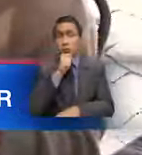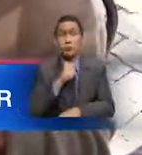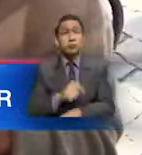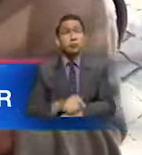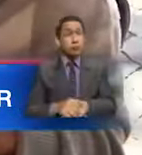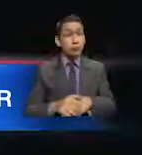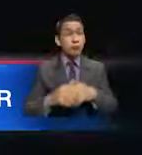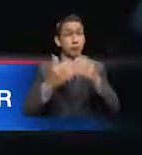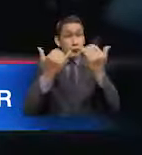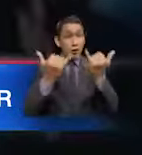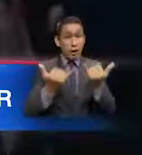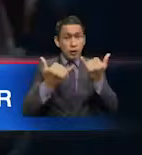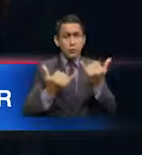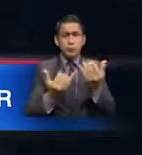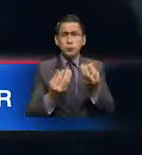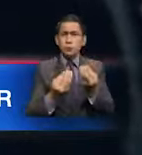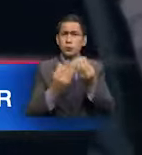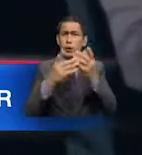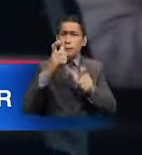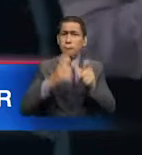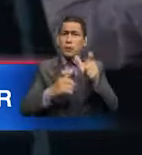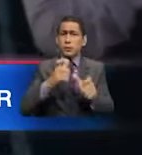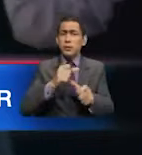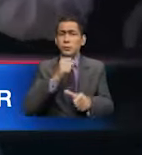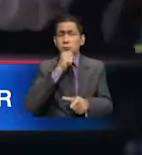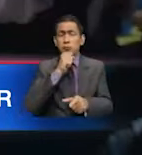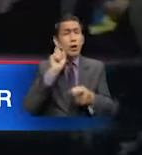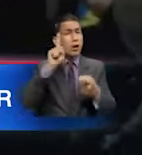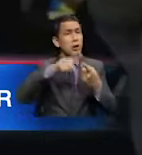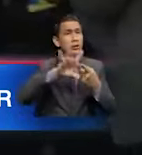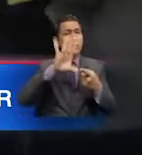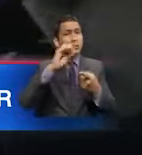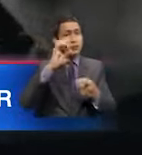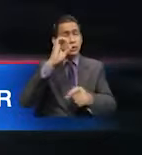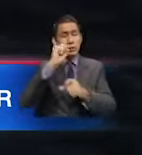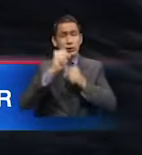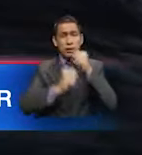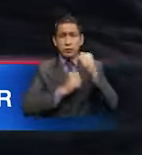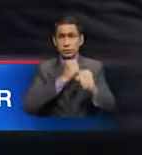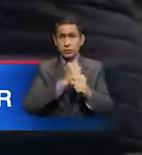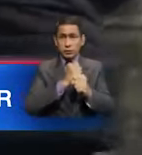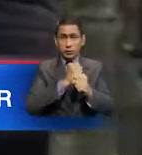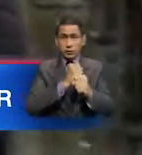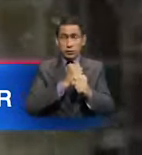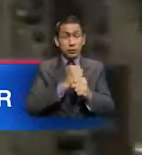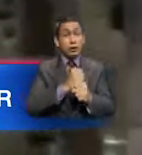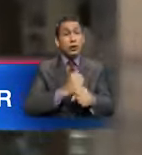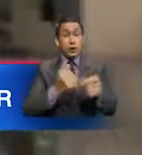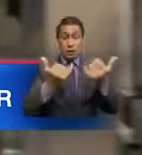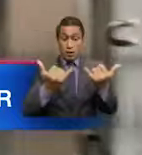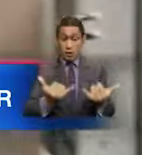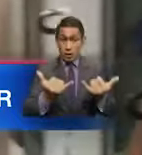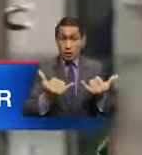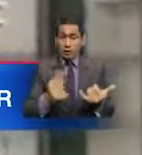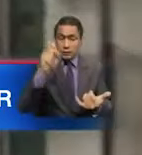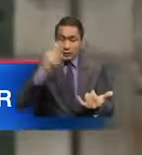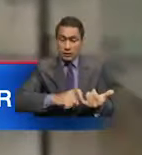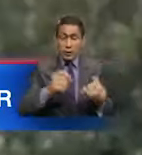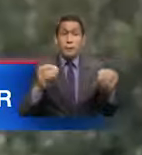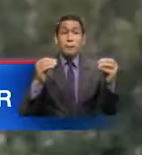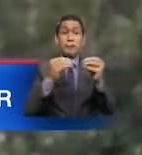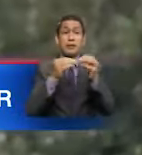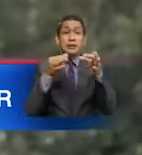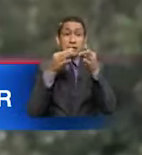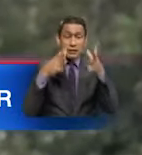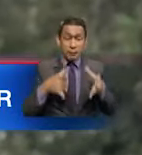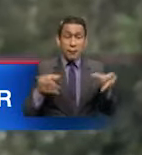los 80 años. Este incremento conlleva a que los adultos mayores requieran más consumo de medicinas y más exámenes médicos,